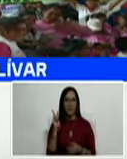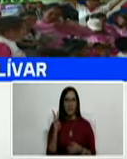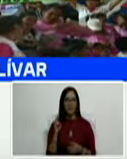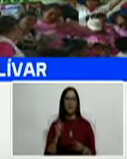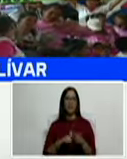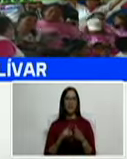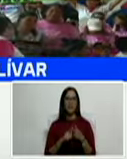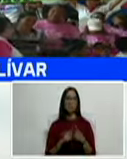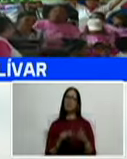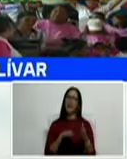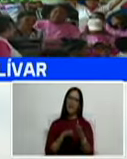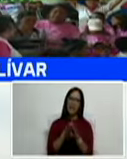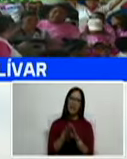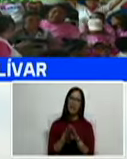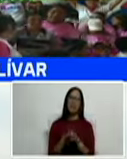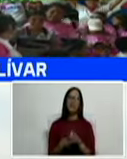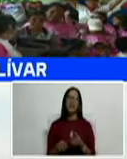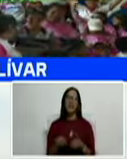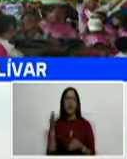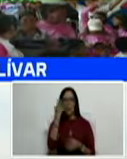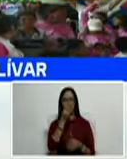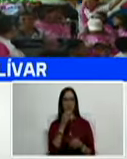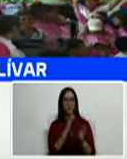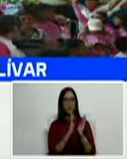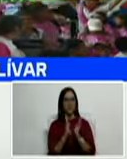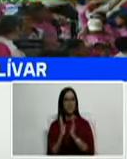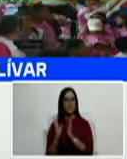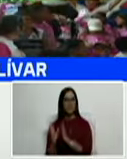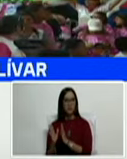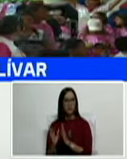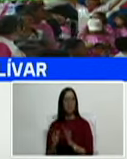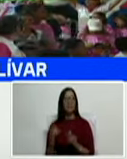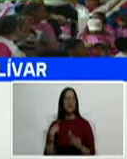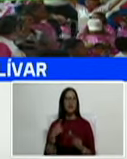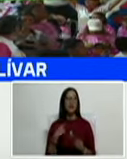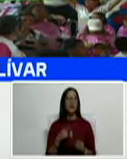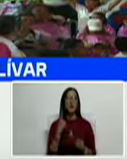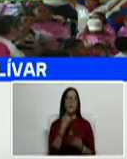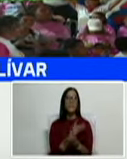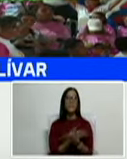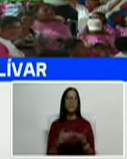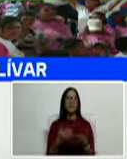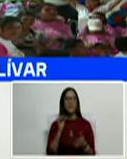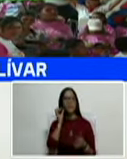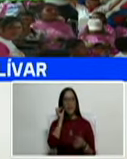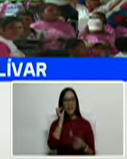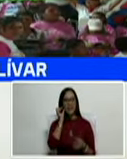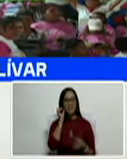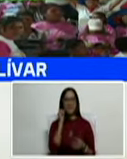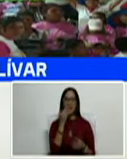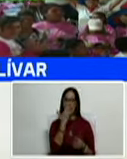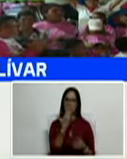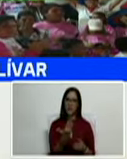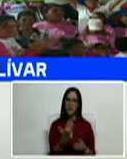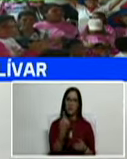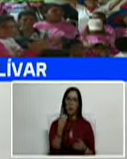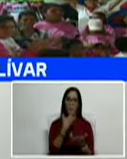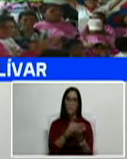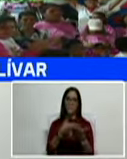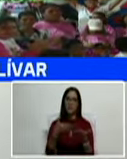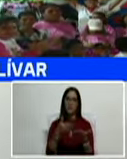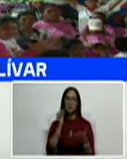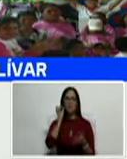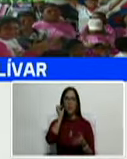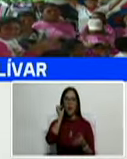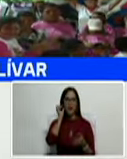adelante con esta extraordinaria organización, tener 1 millón de mujeres al frente, tener 1 millón de mujeres